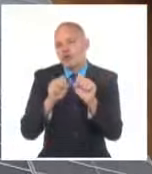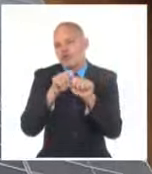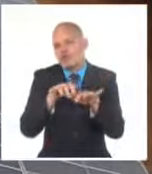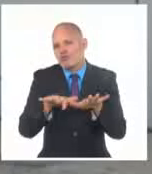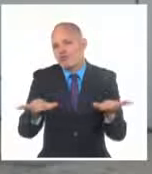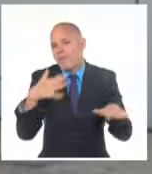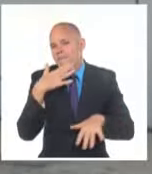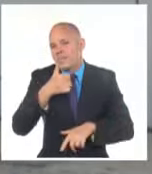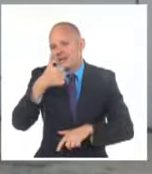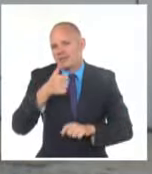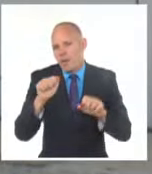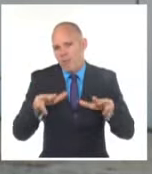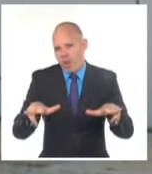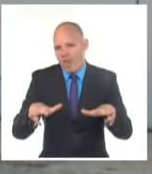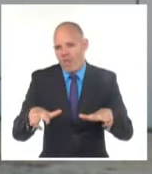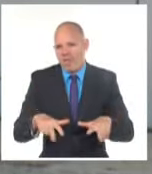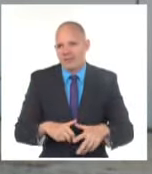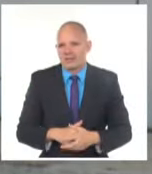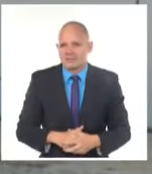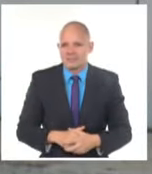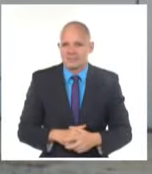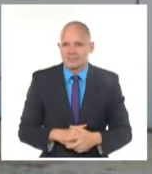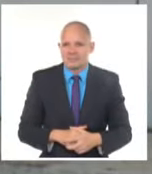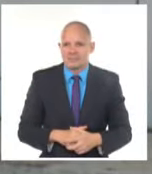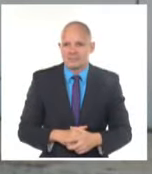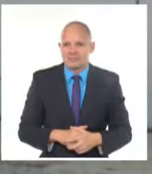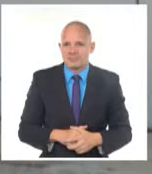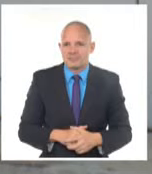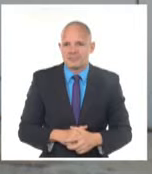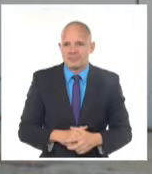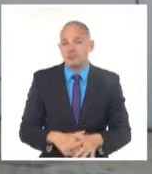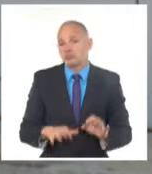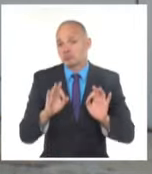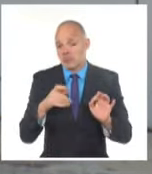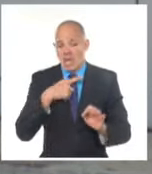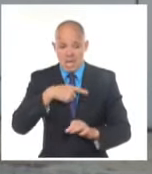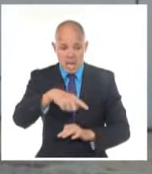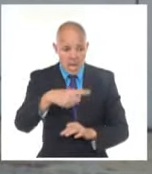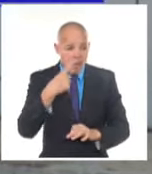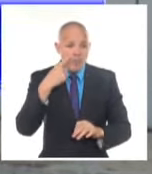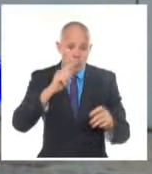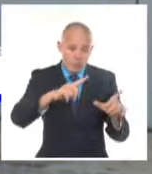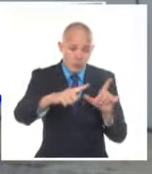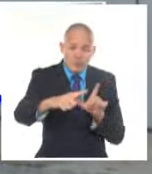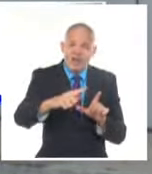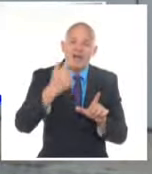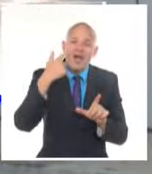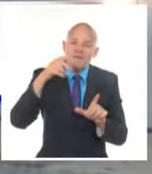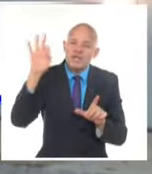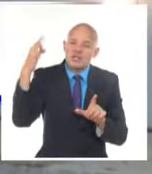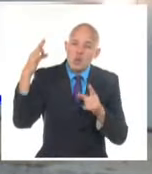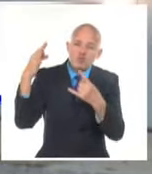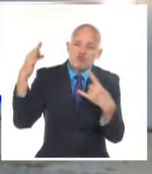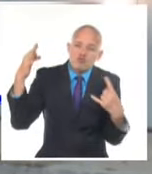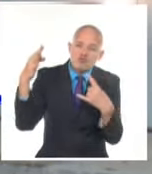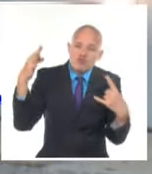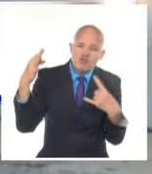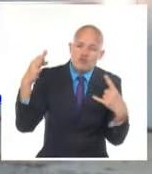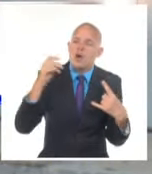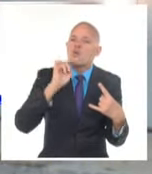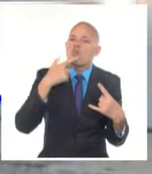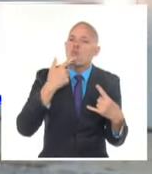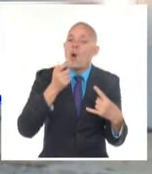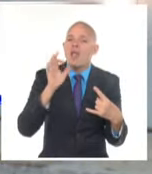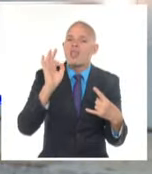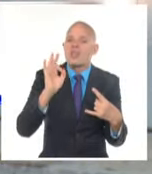moronense. Matemáticamente, 4 megawatts en el momento donde se logra la más alta disponibilidad, que es la intensidad de la luz